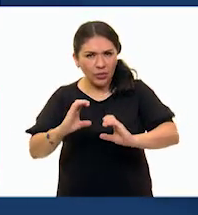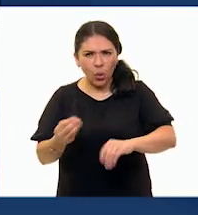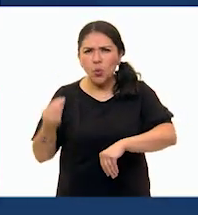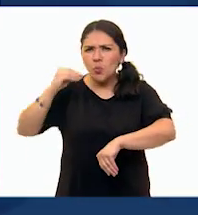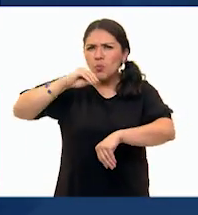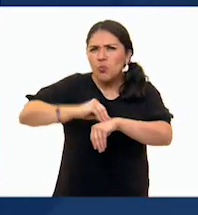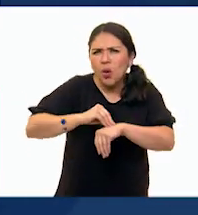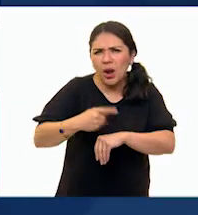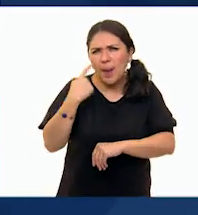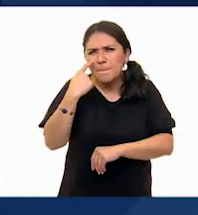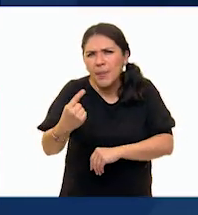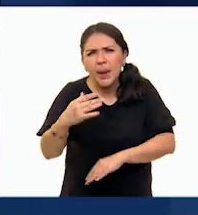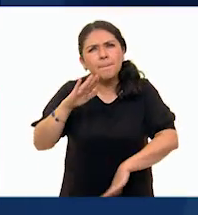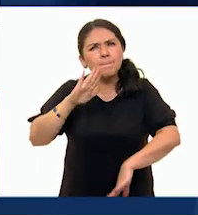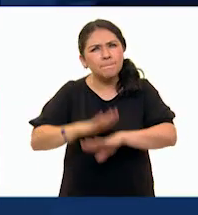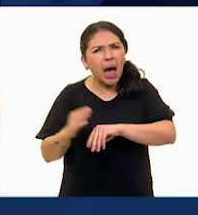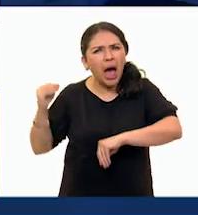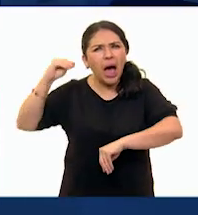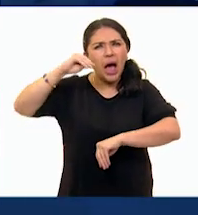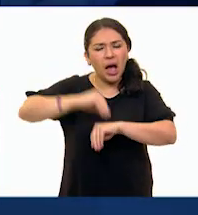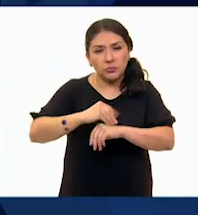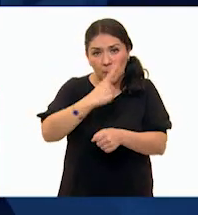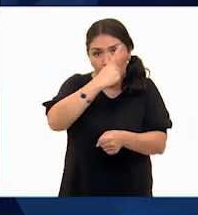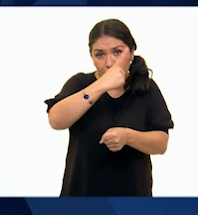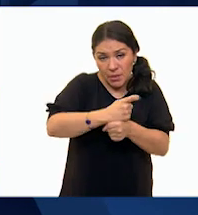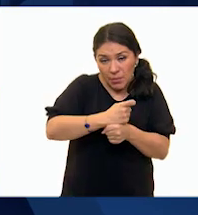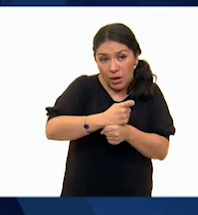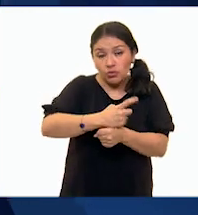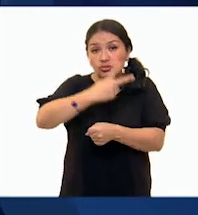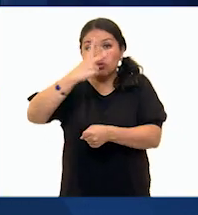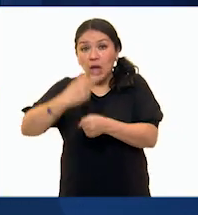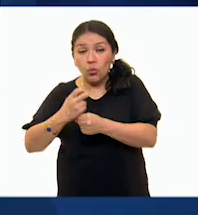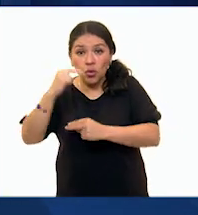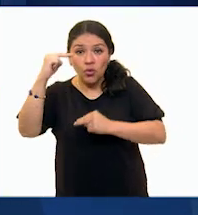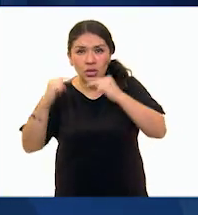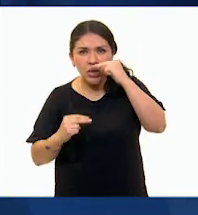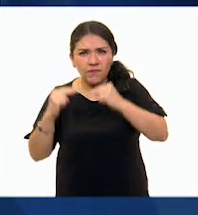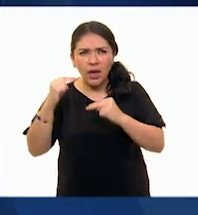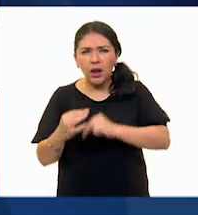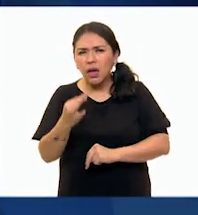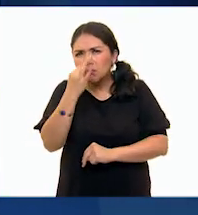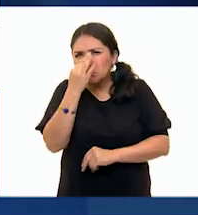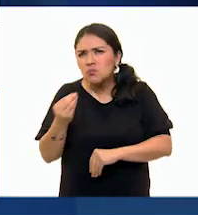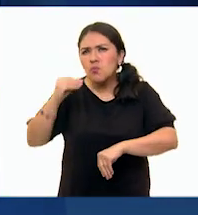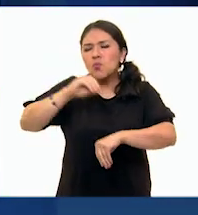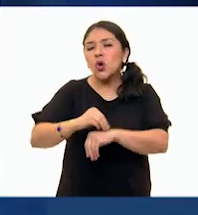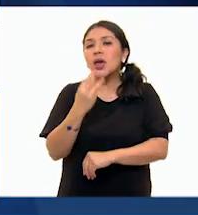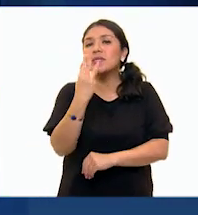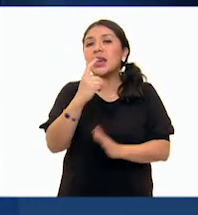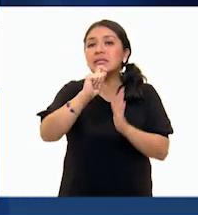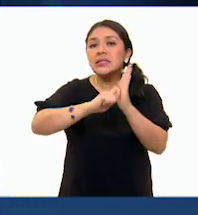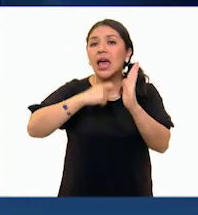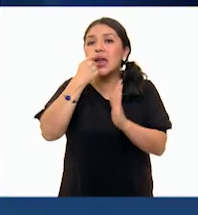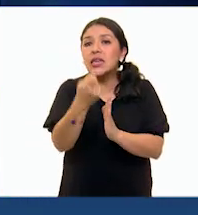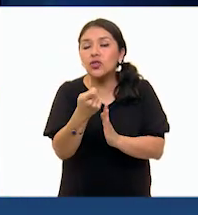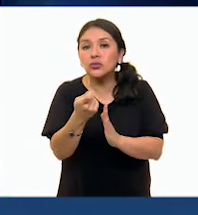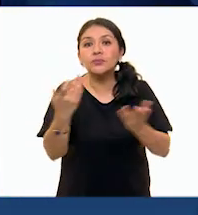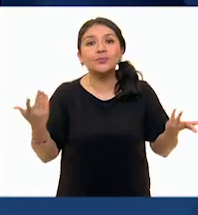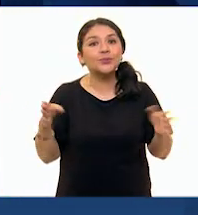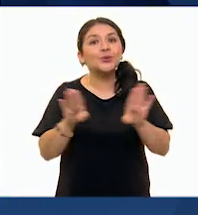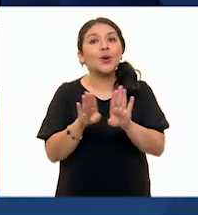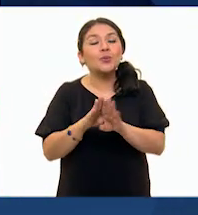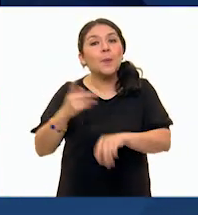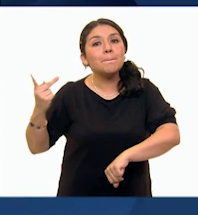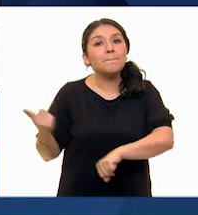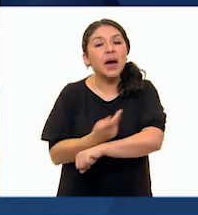el cuadrado que aumentan entre el primer nivel, solamente se usaron 3 cerillos, así como sucede en